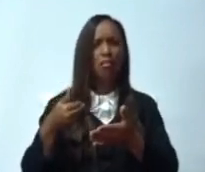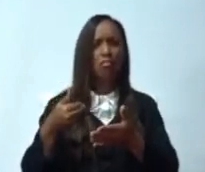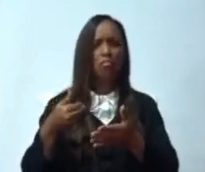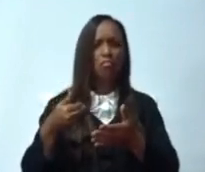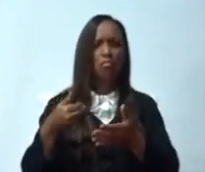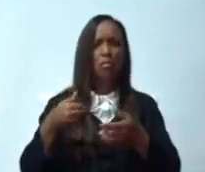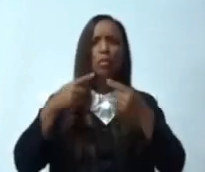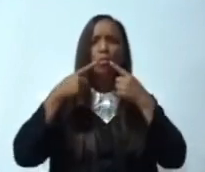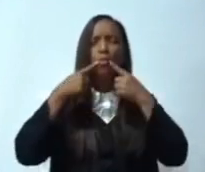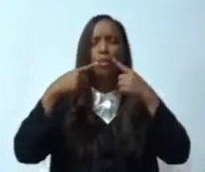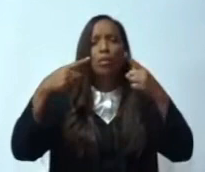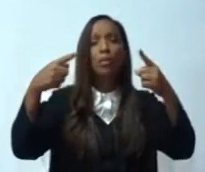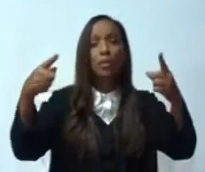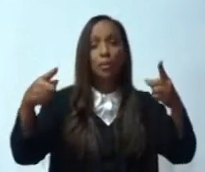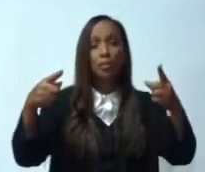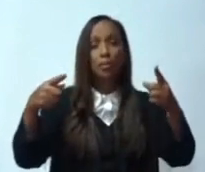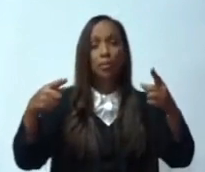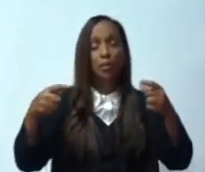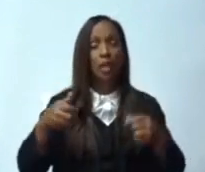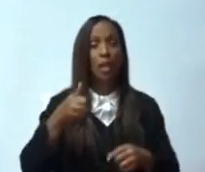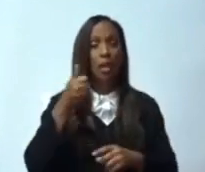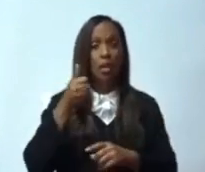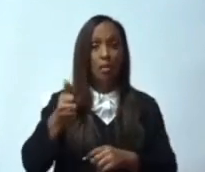premios. Incluso fue premiado